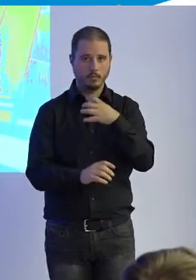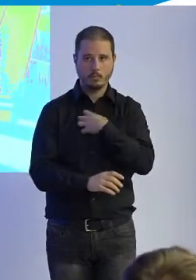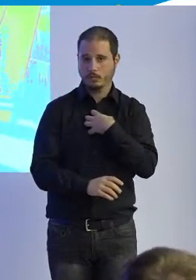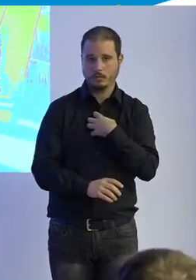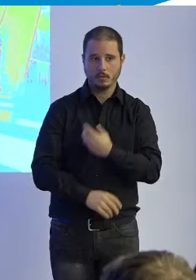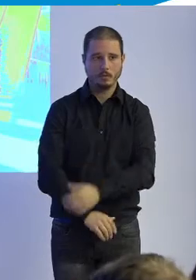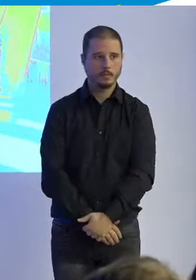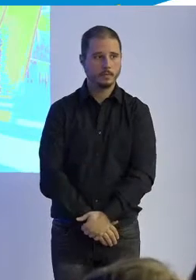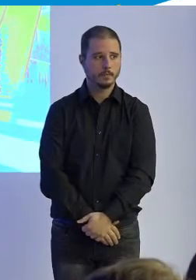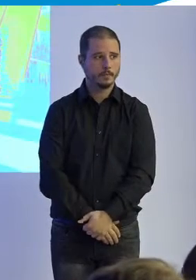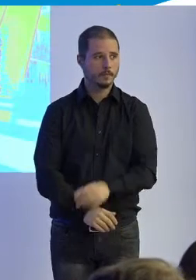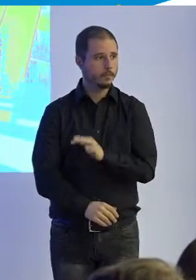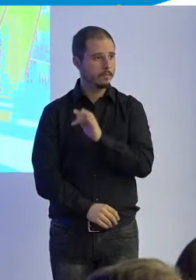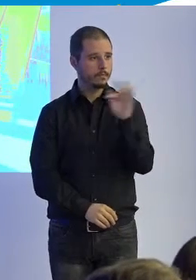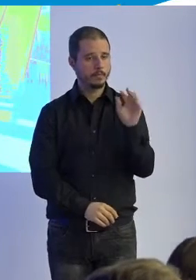Pasamos, el caballero tenía una pregunta.